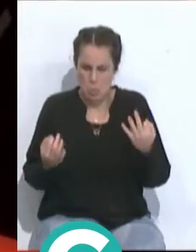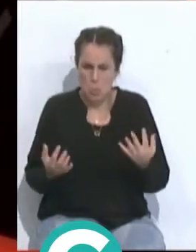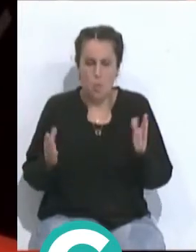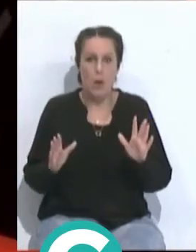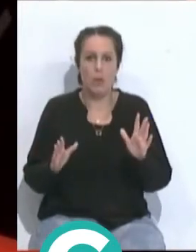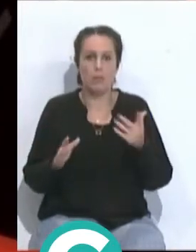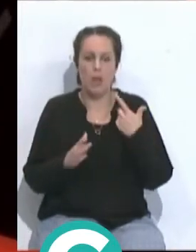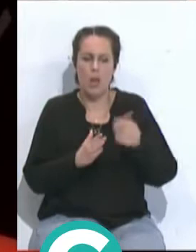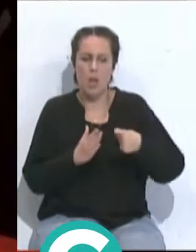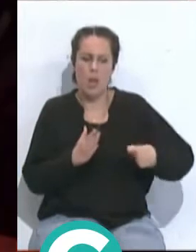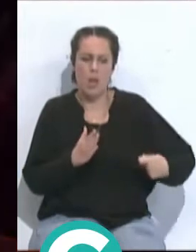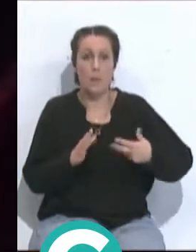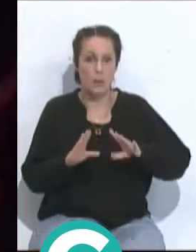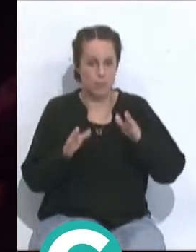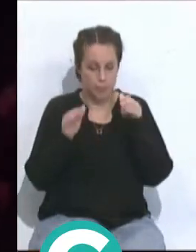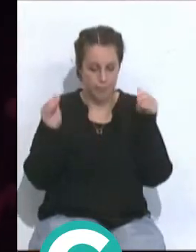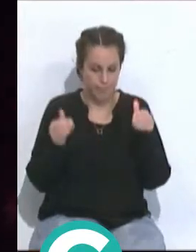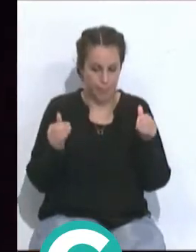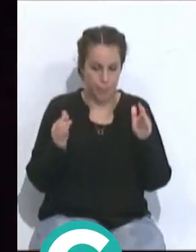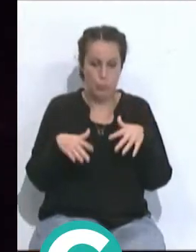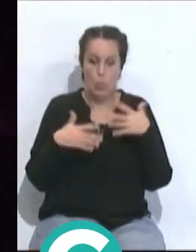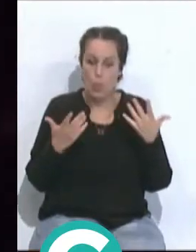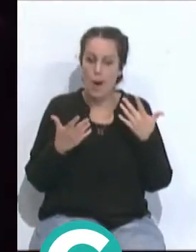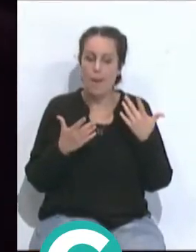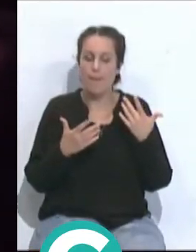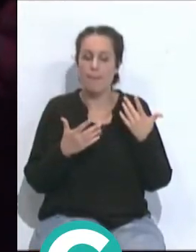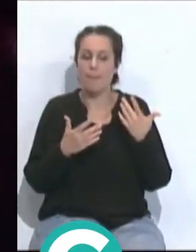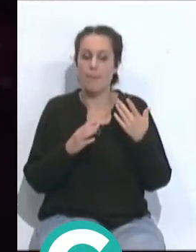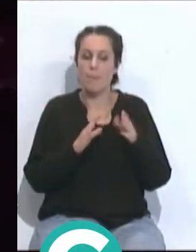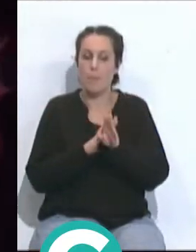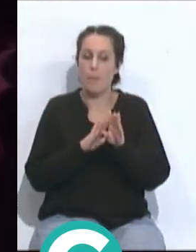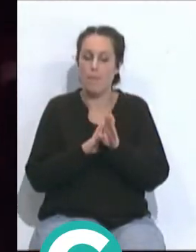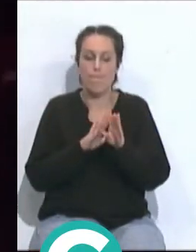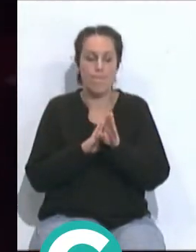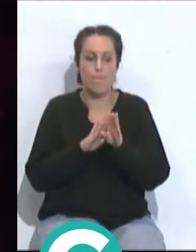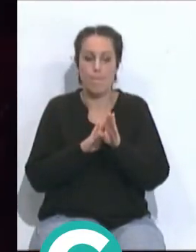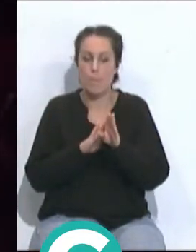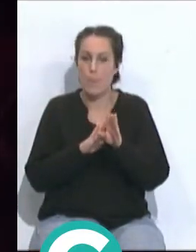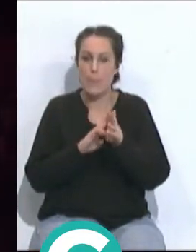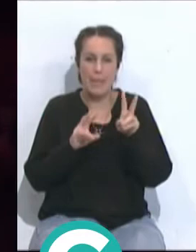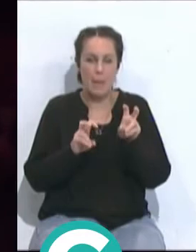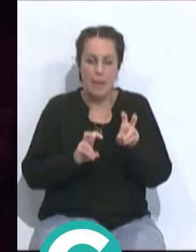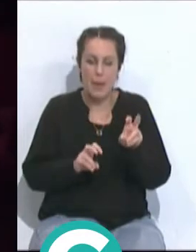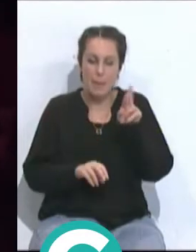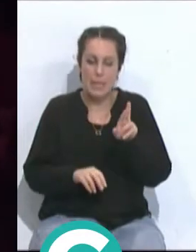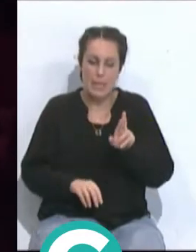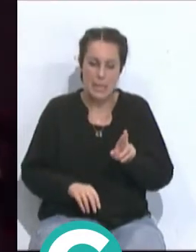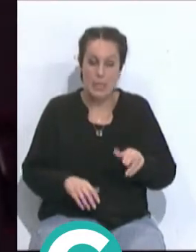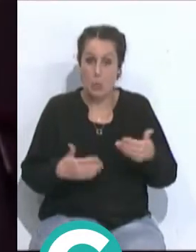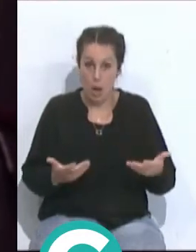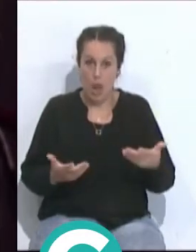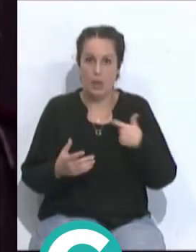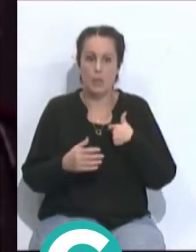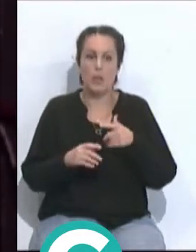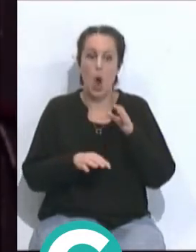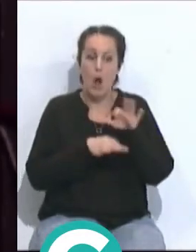que pensé, bueno, voy a centrarme en cuáles son las constantes de la obra de Juan Carlos, ¿no? ¿Cuáles son los temas que siempre se repiten? Y organizando en